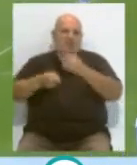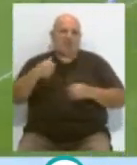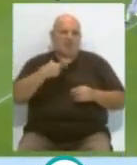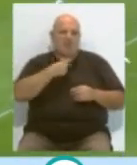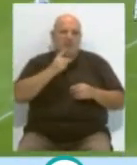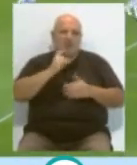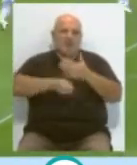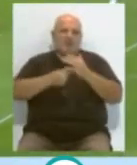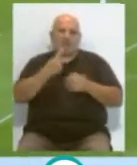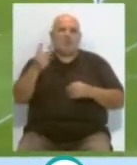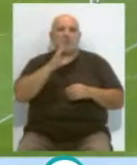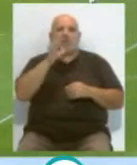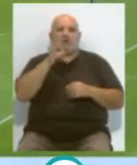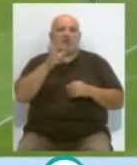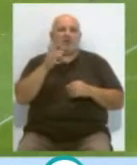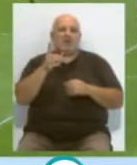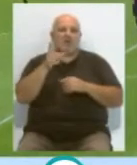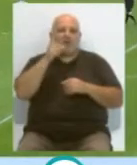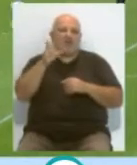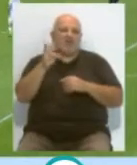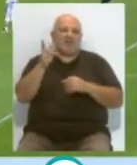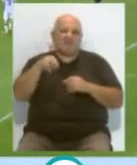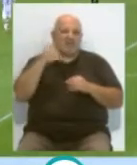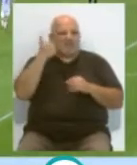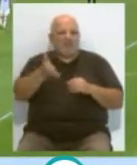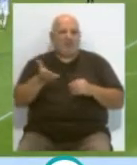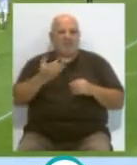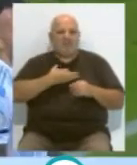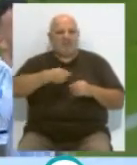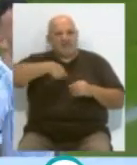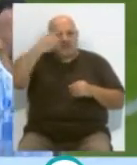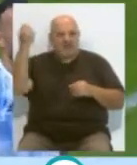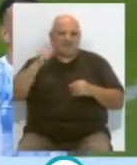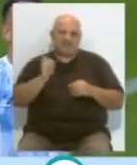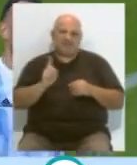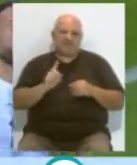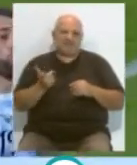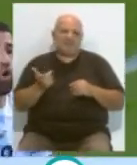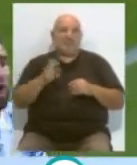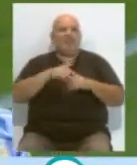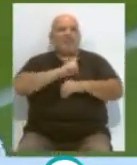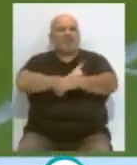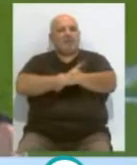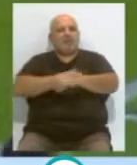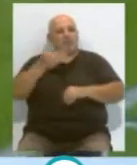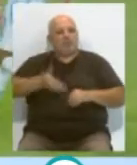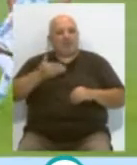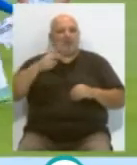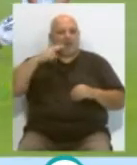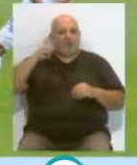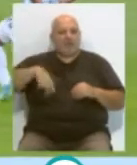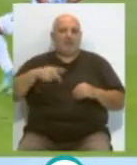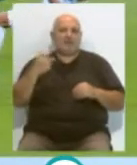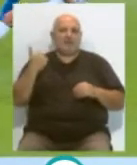cada jugador. Primero por ignorancia, porque lo importante es el deporte y saber